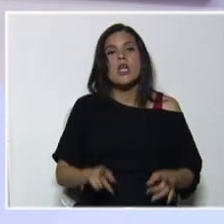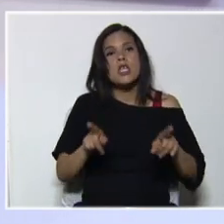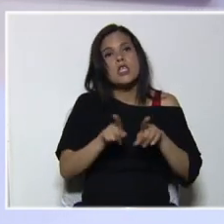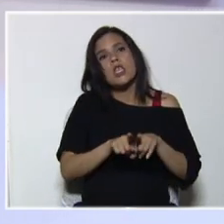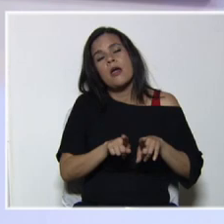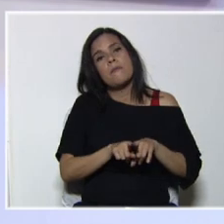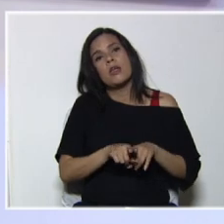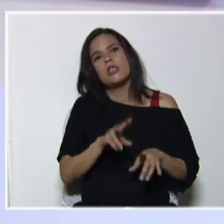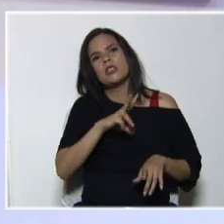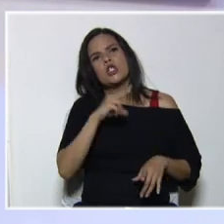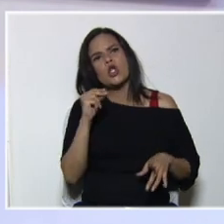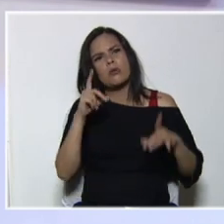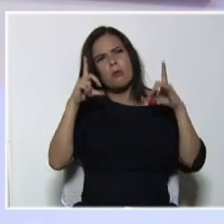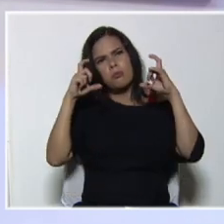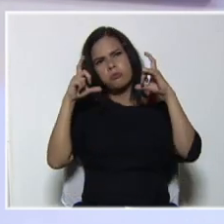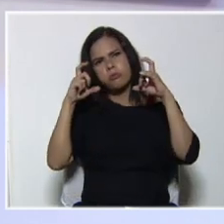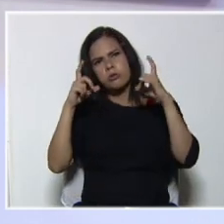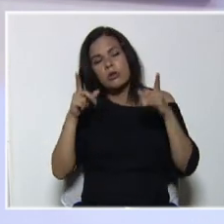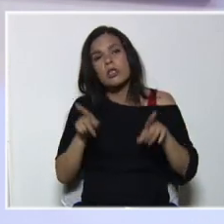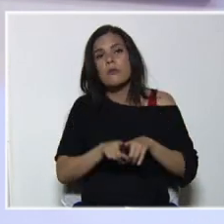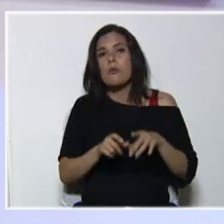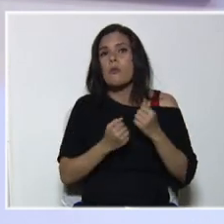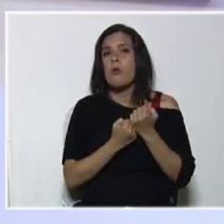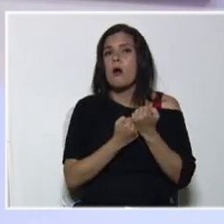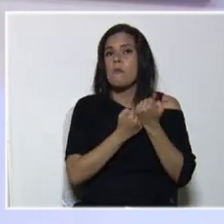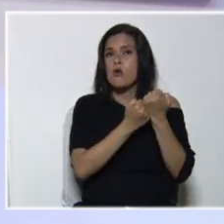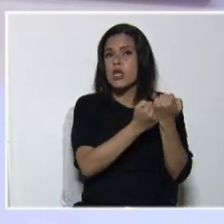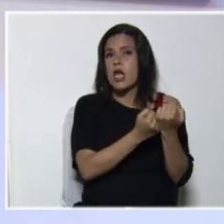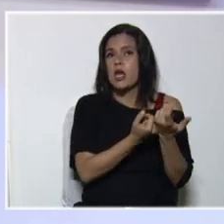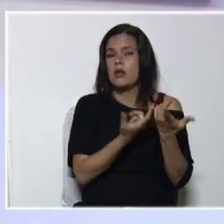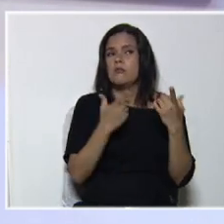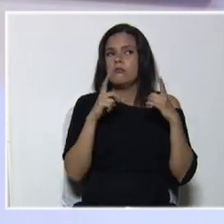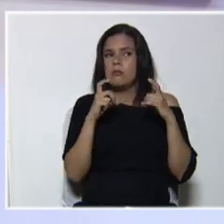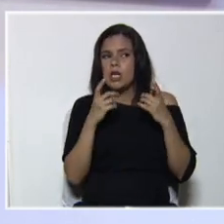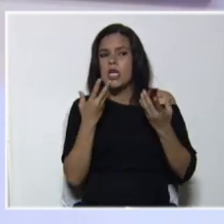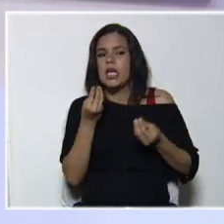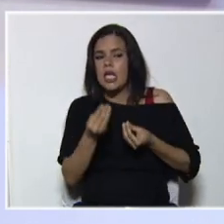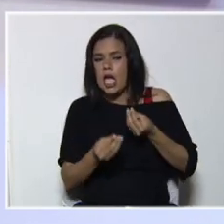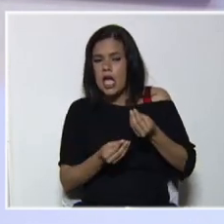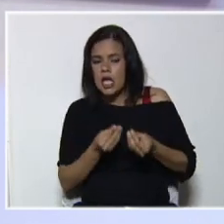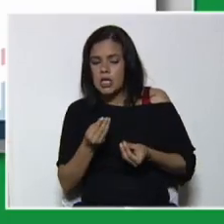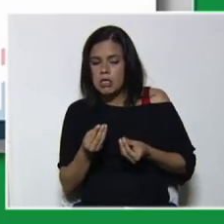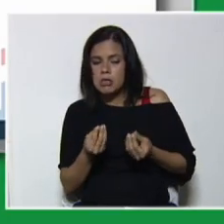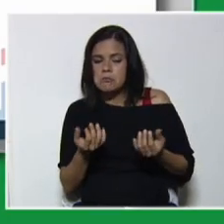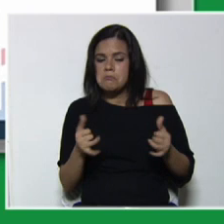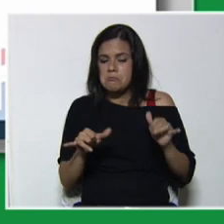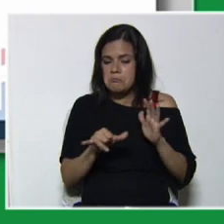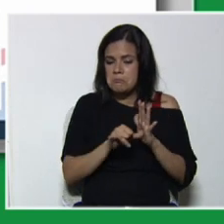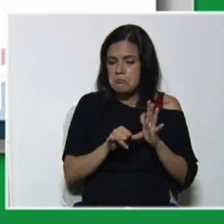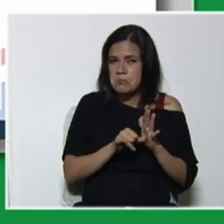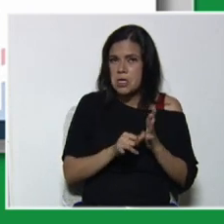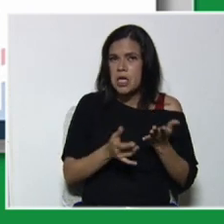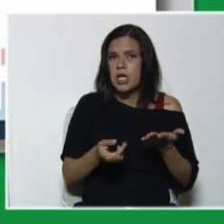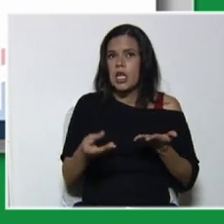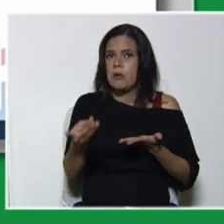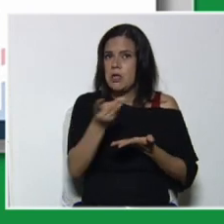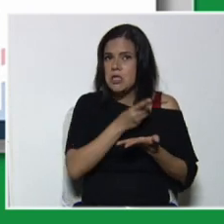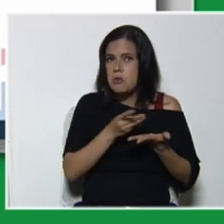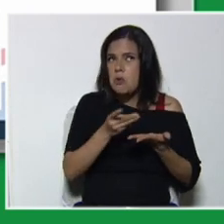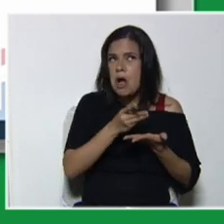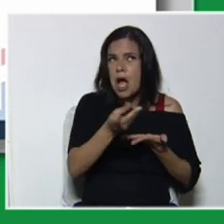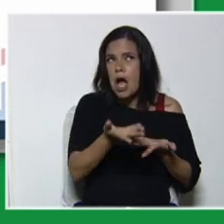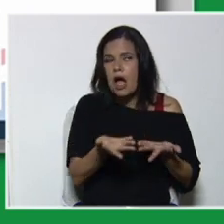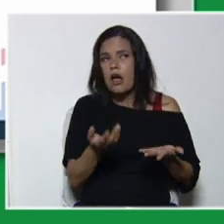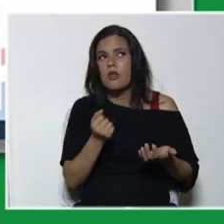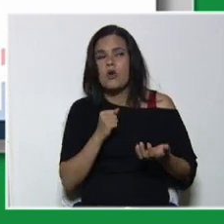si no tomamos fotografías, podemos apoyarnos en imágenes que se relacionen con las actividades, bien sea que las hemos dibujado o que